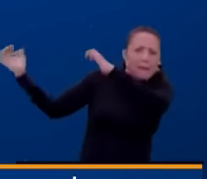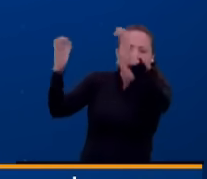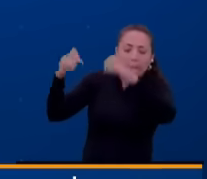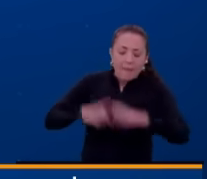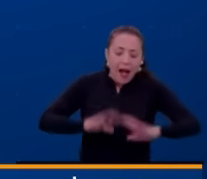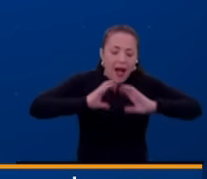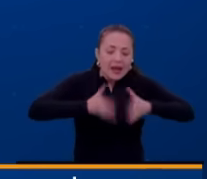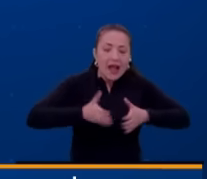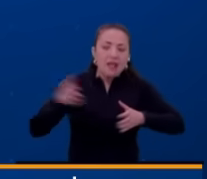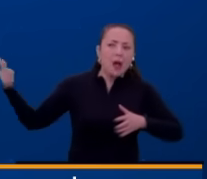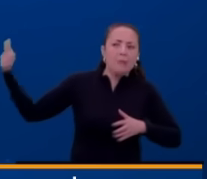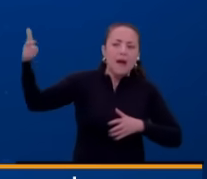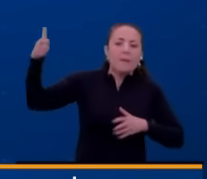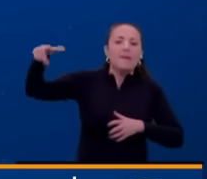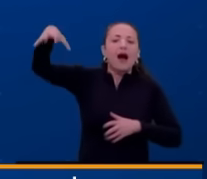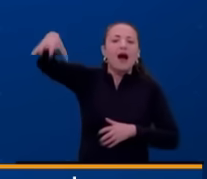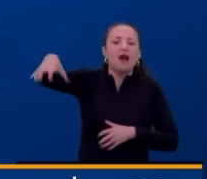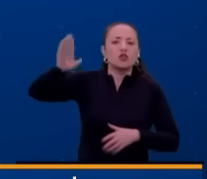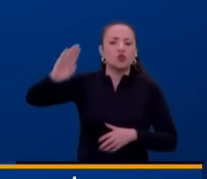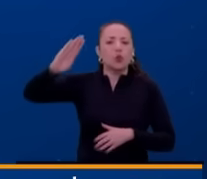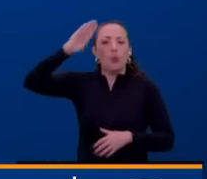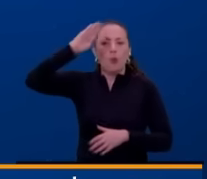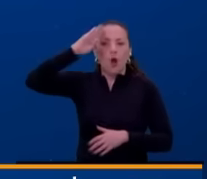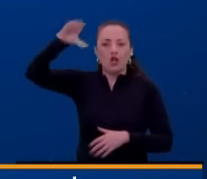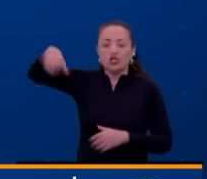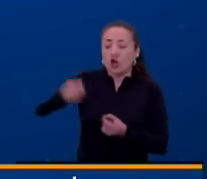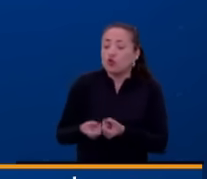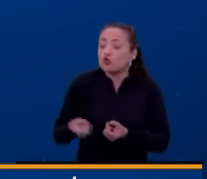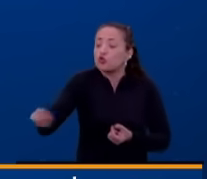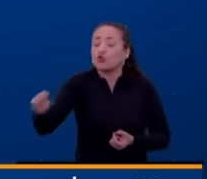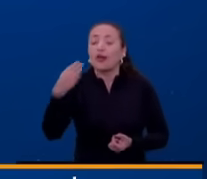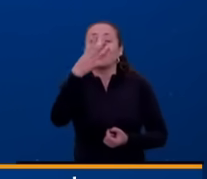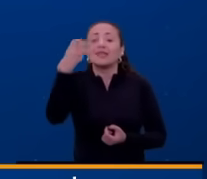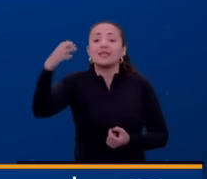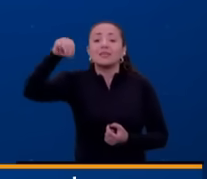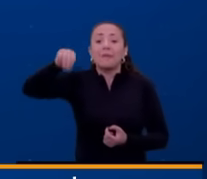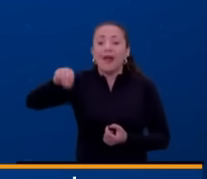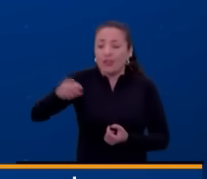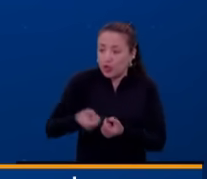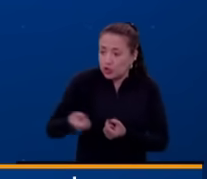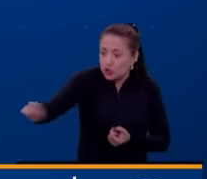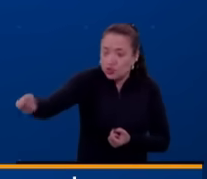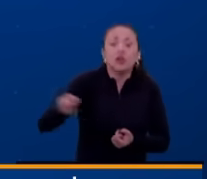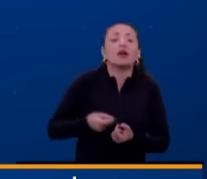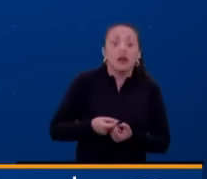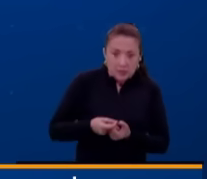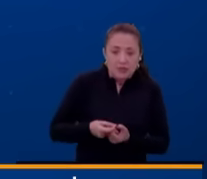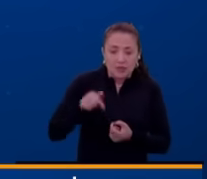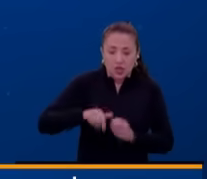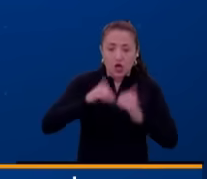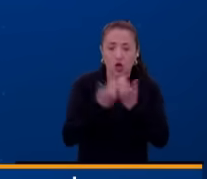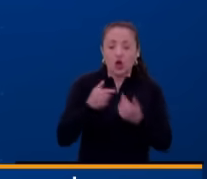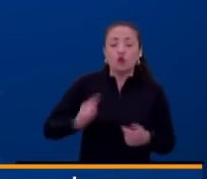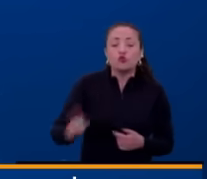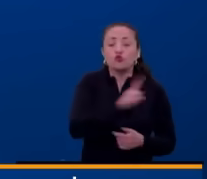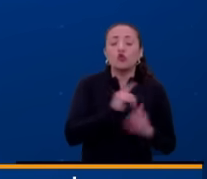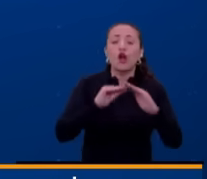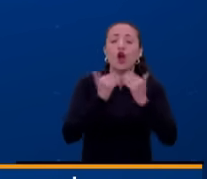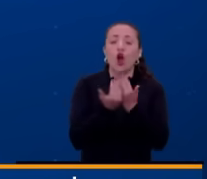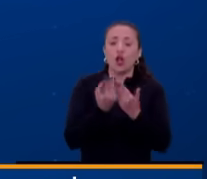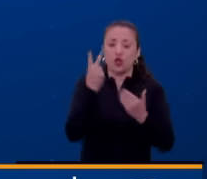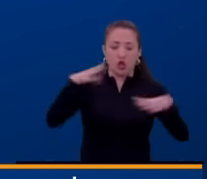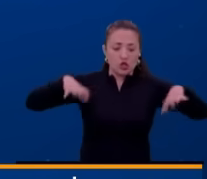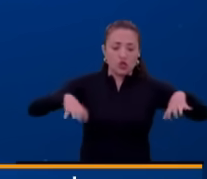de policía de este corregimiento, ubicada a menos de 300 metros de esa institución educativa. Más de 800 estudiantes de 2 colegios se